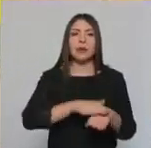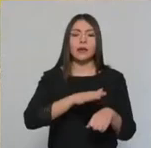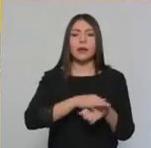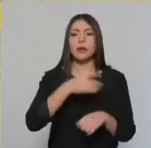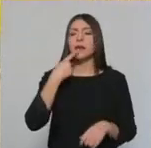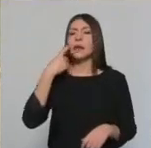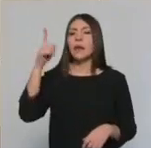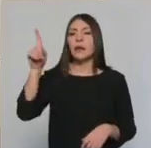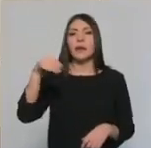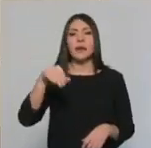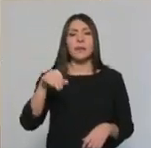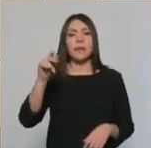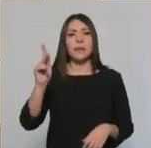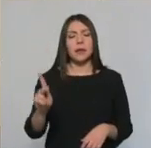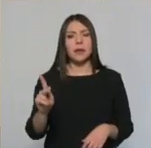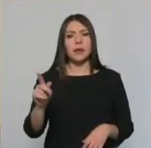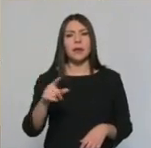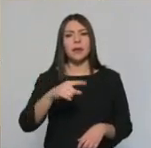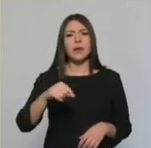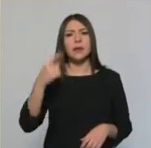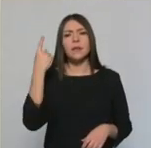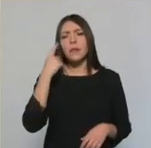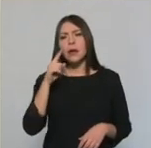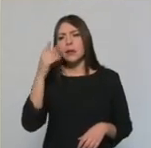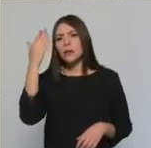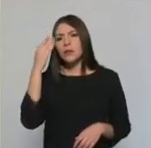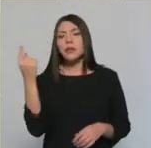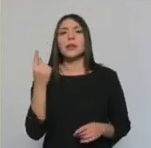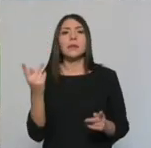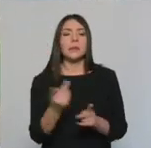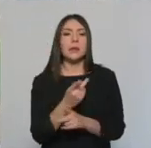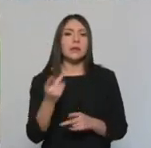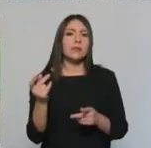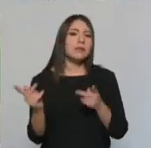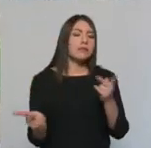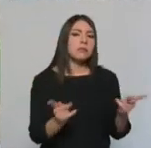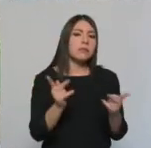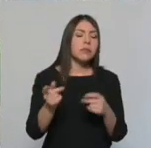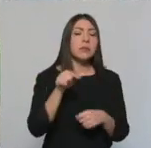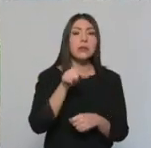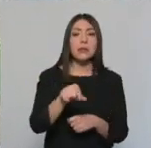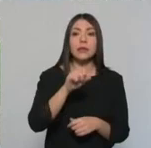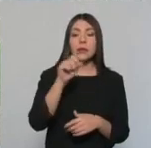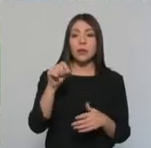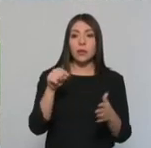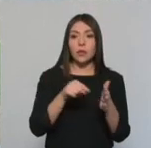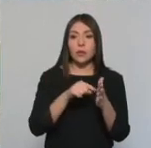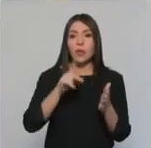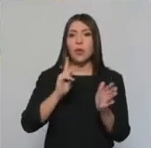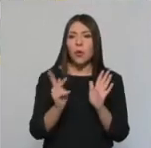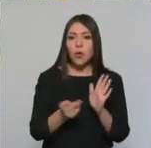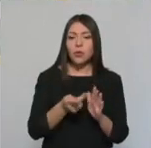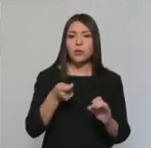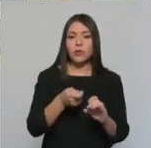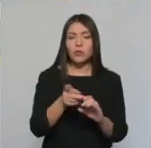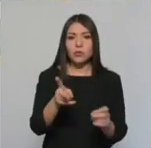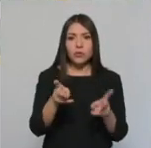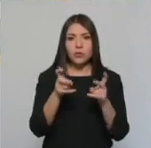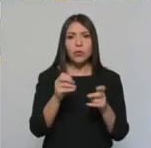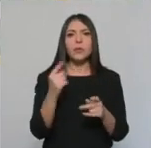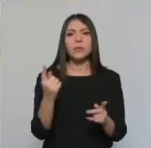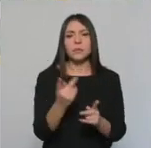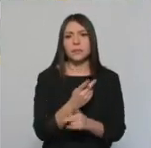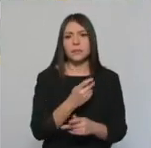de la Federación a fin de realizar las acciones jurídicas competentes para saber si la toma fue activada nuevamente. Seguido